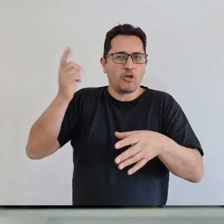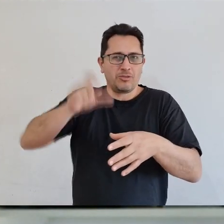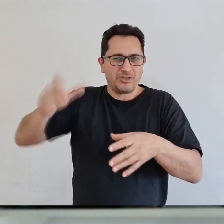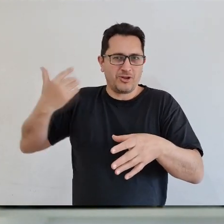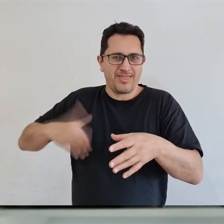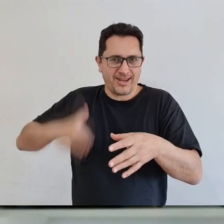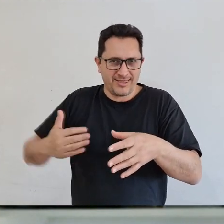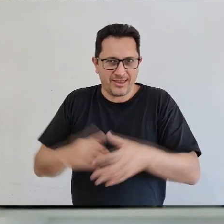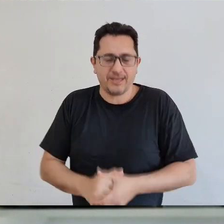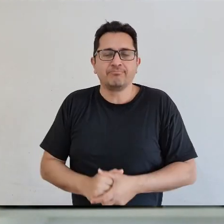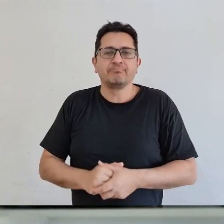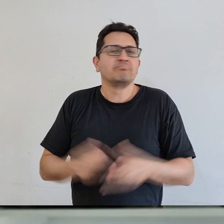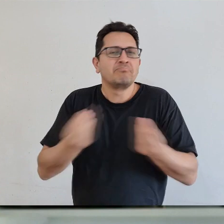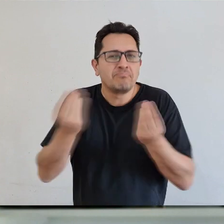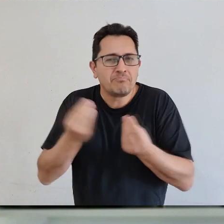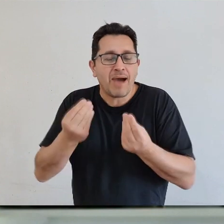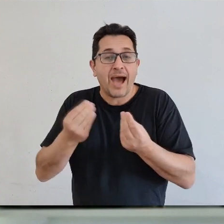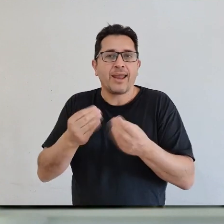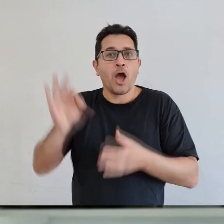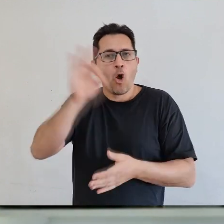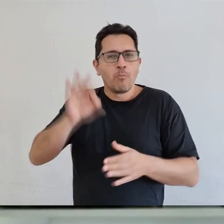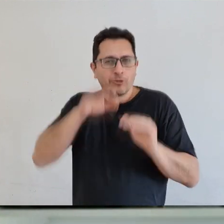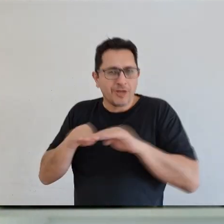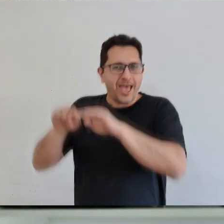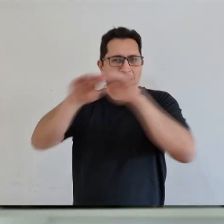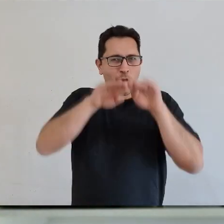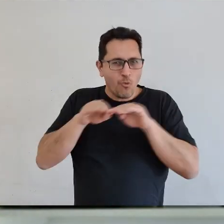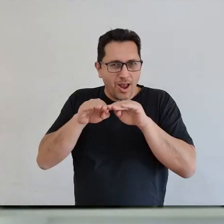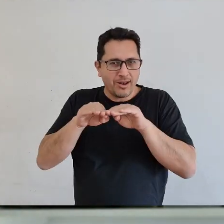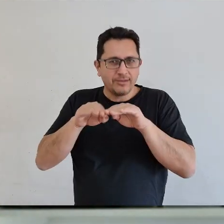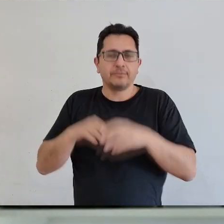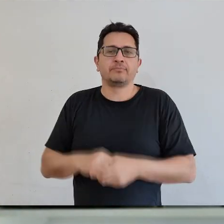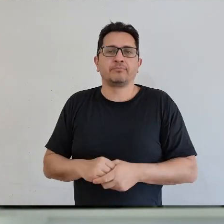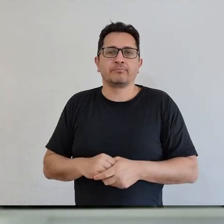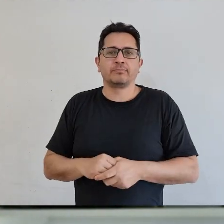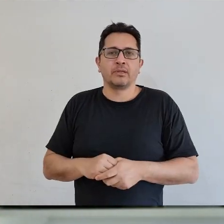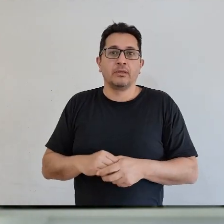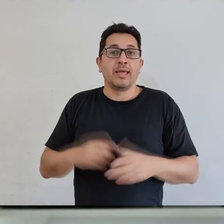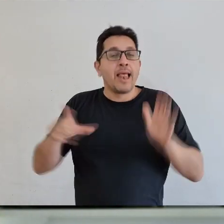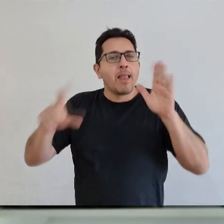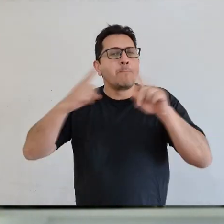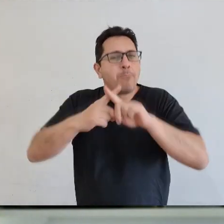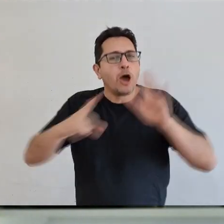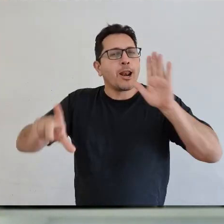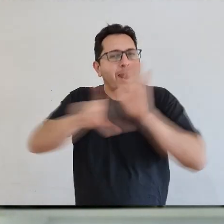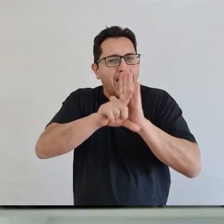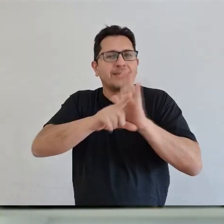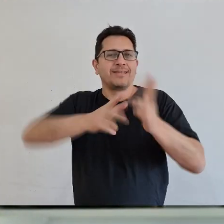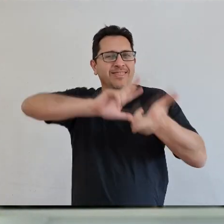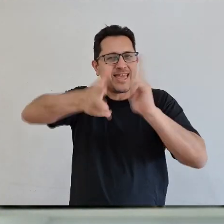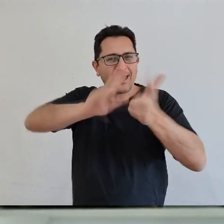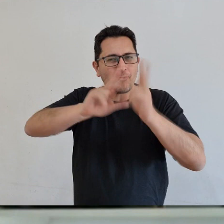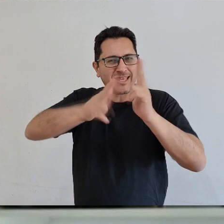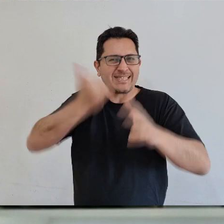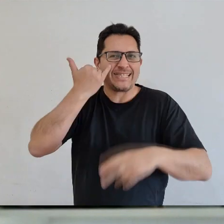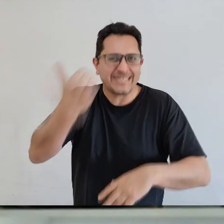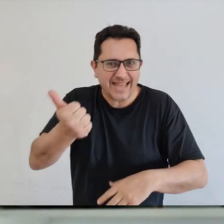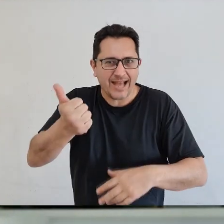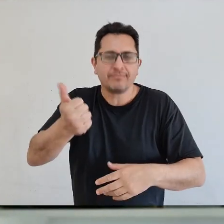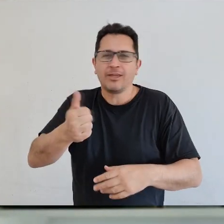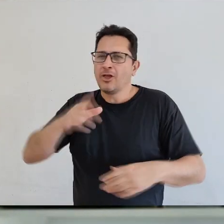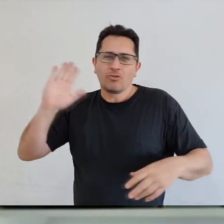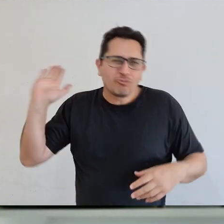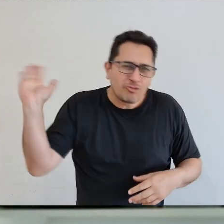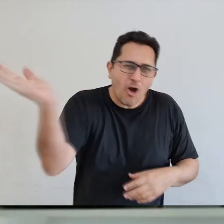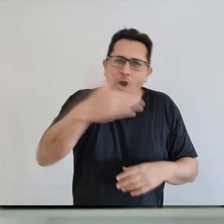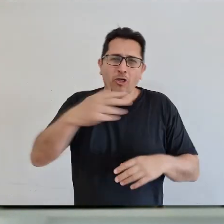sorda de todos los argentinos para tener igualdad de oportunidades por una ley de lengua